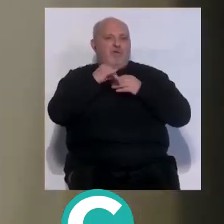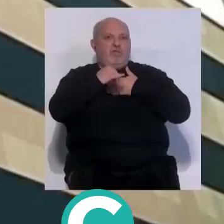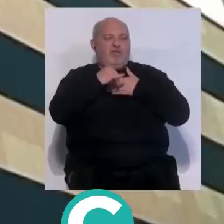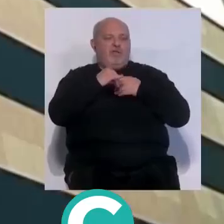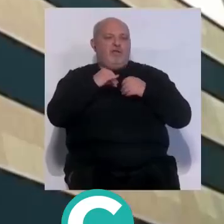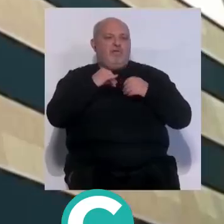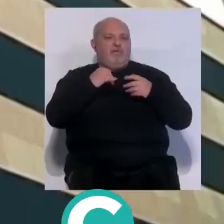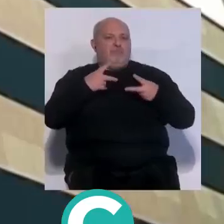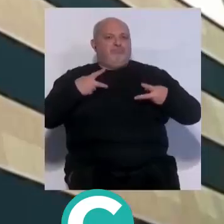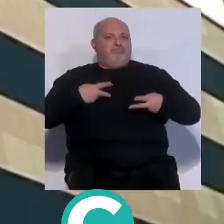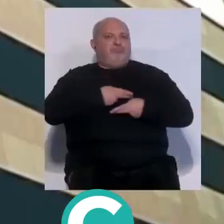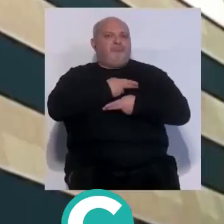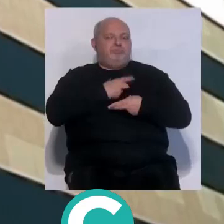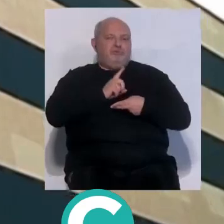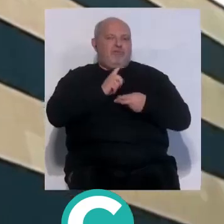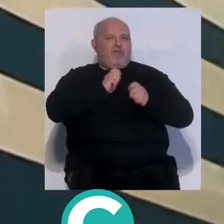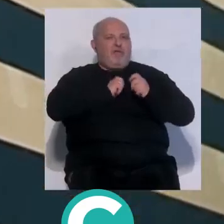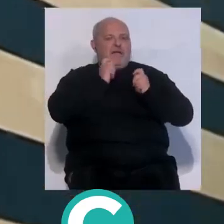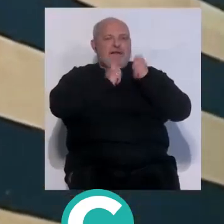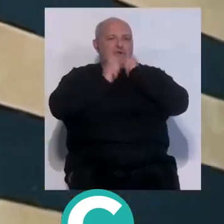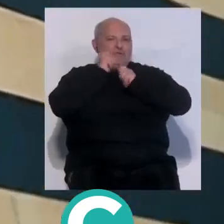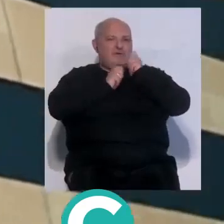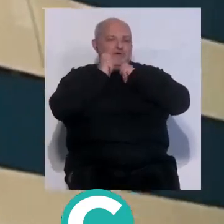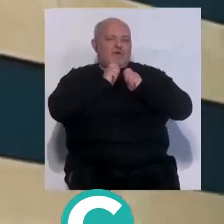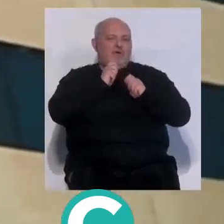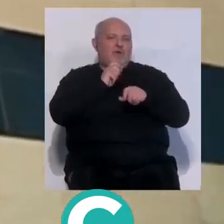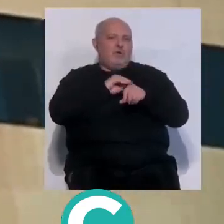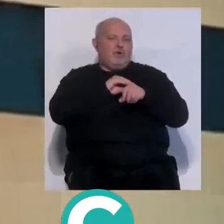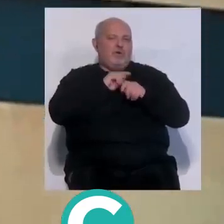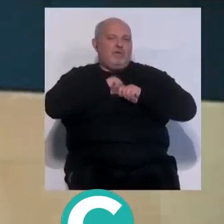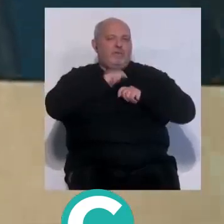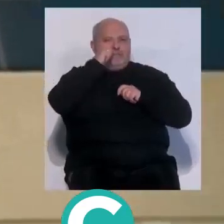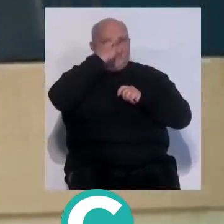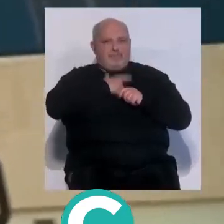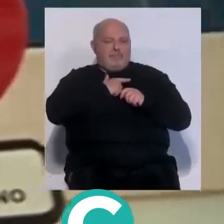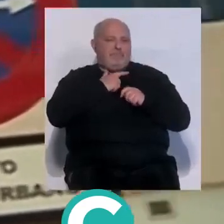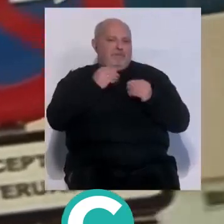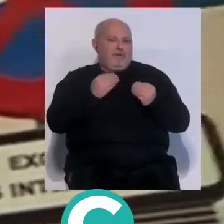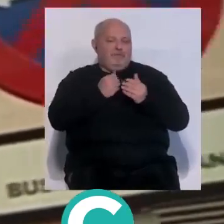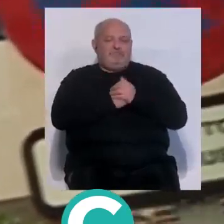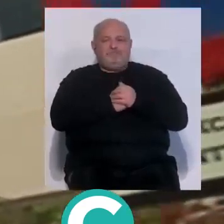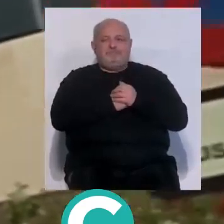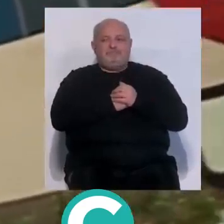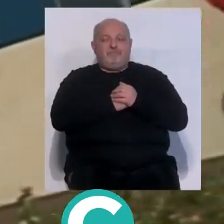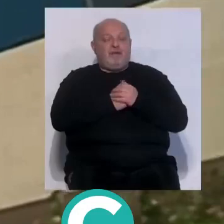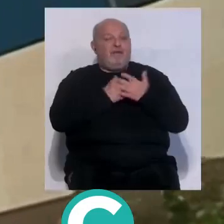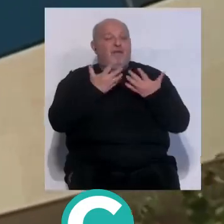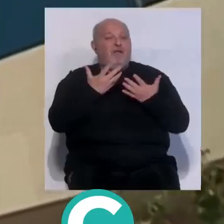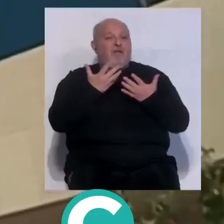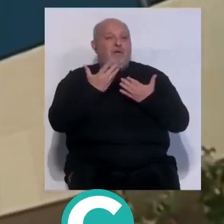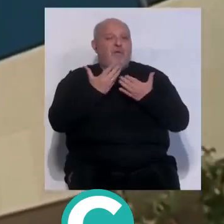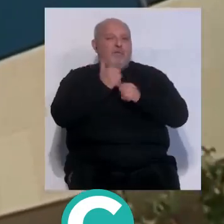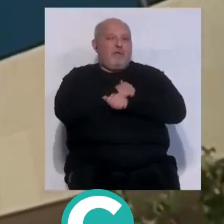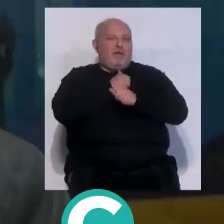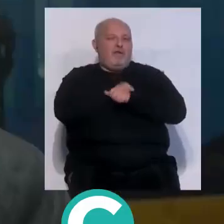cercanía, pues ya te produce, si no una curación, por lo menos un bienestar en tu padecimiento. Estar mucho tiempo esperando para